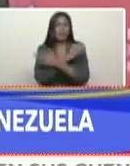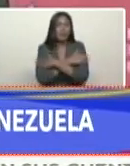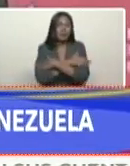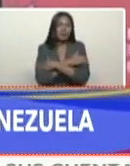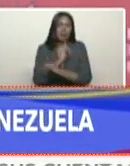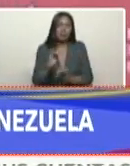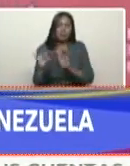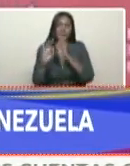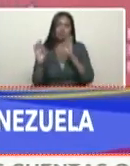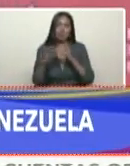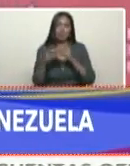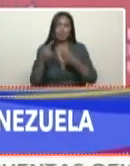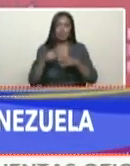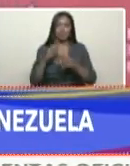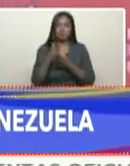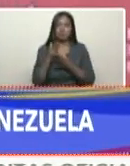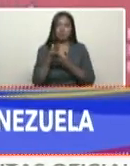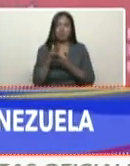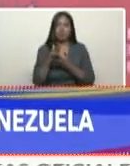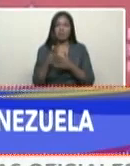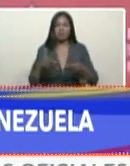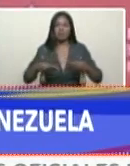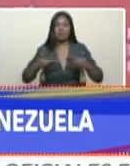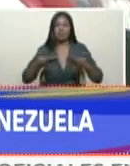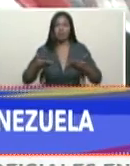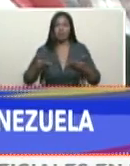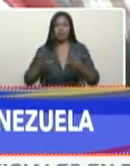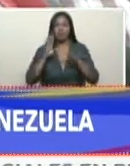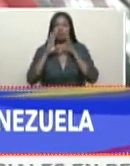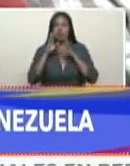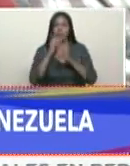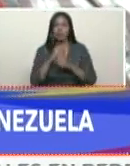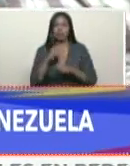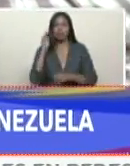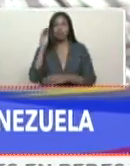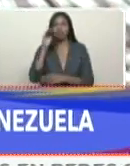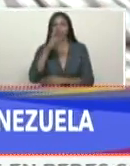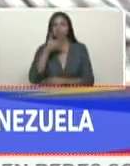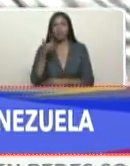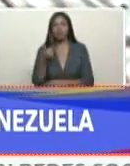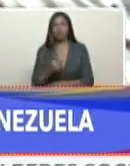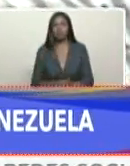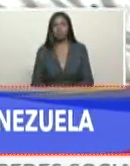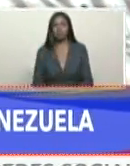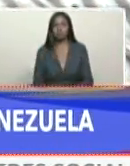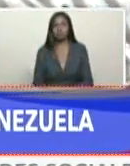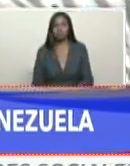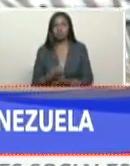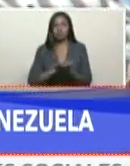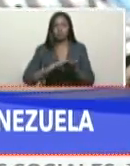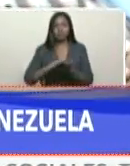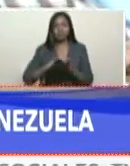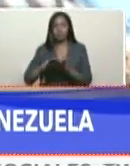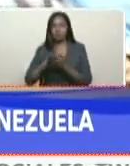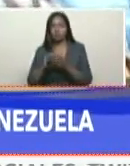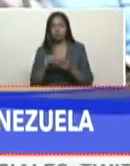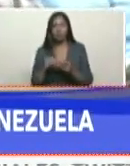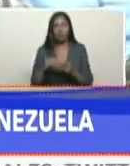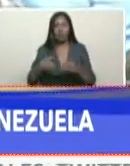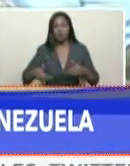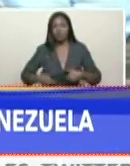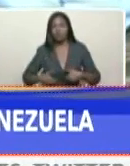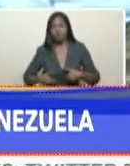abracen. Pero siempre llevando la esperanza de un futuro mejor para resolver. Hay que hacer un gran esfuerzo,